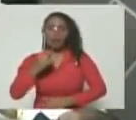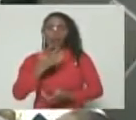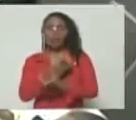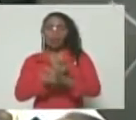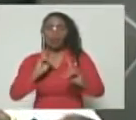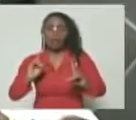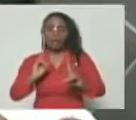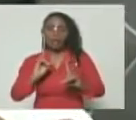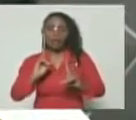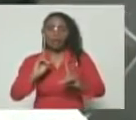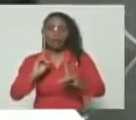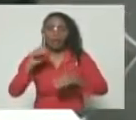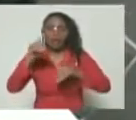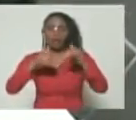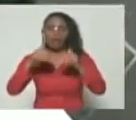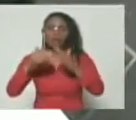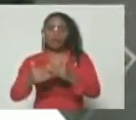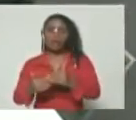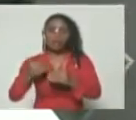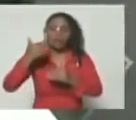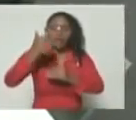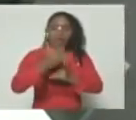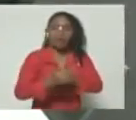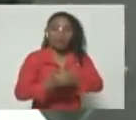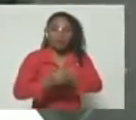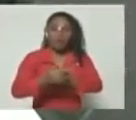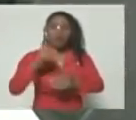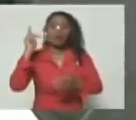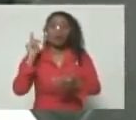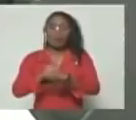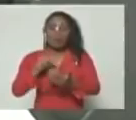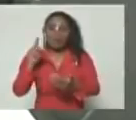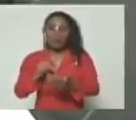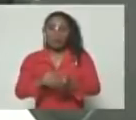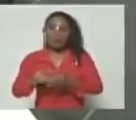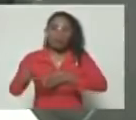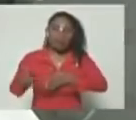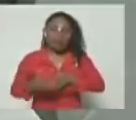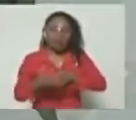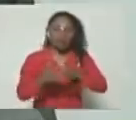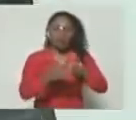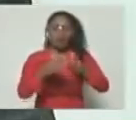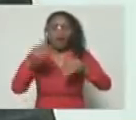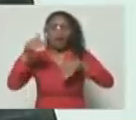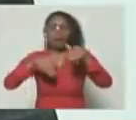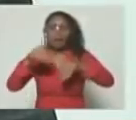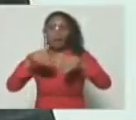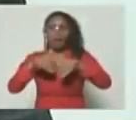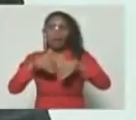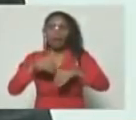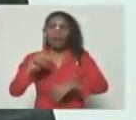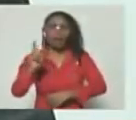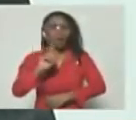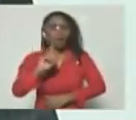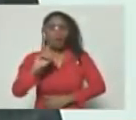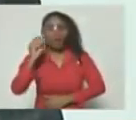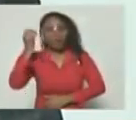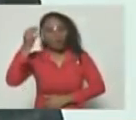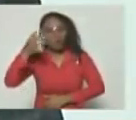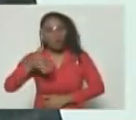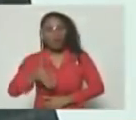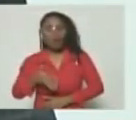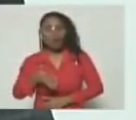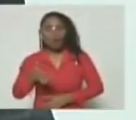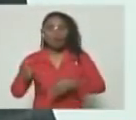elecciones sucesivas va a participar por la ruta electoral. No creo que